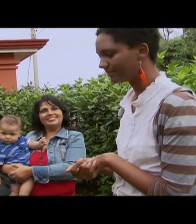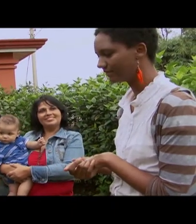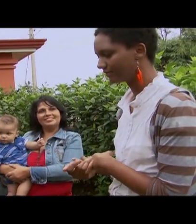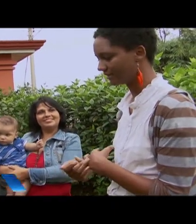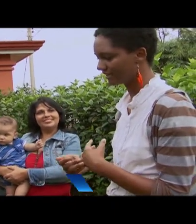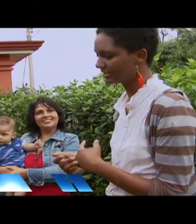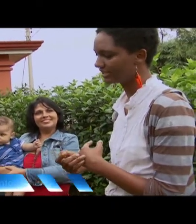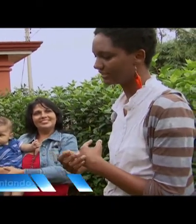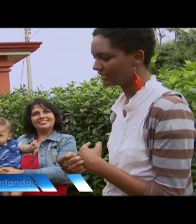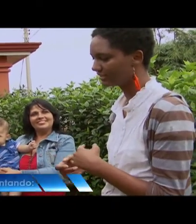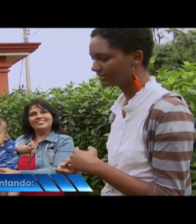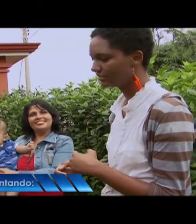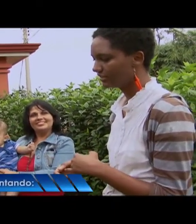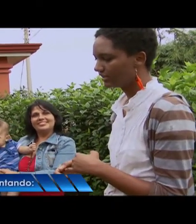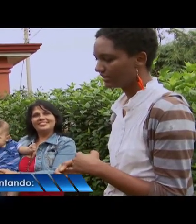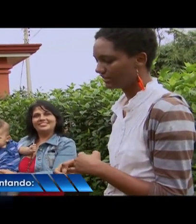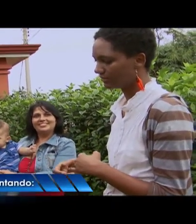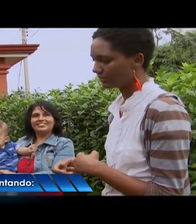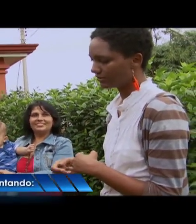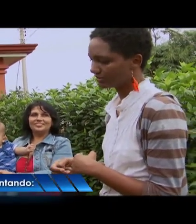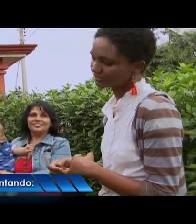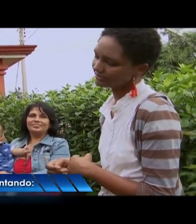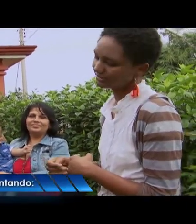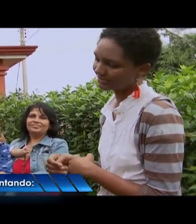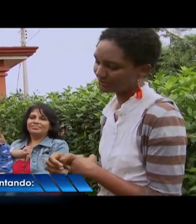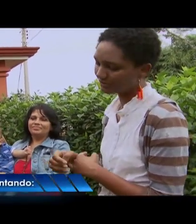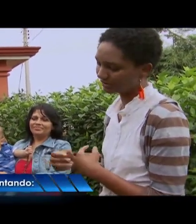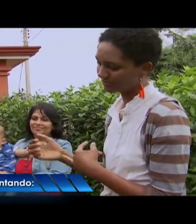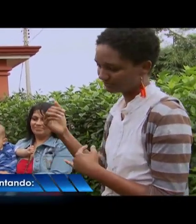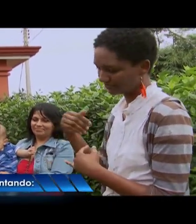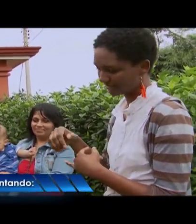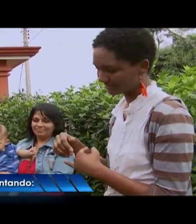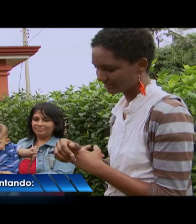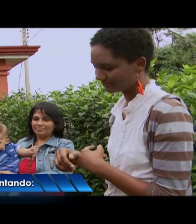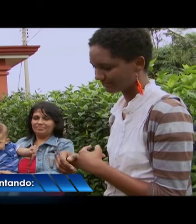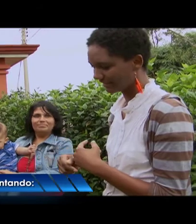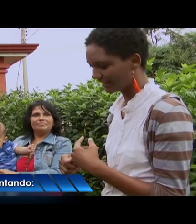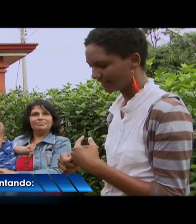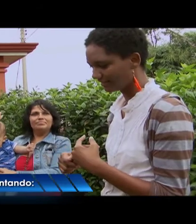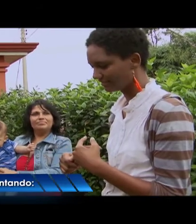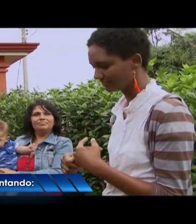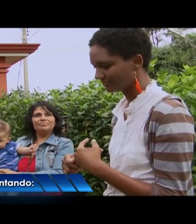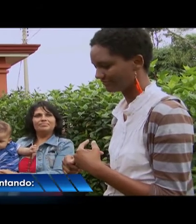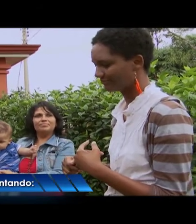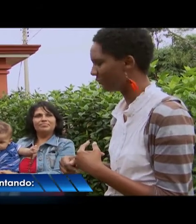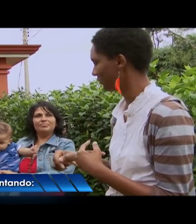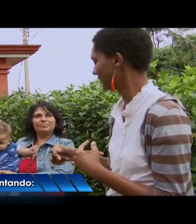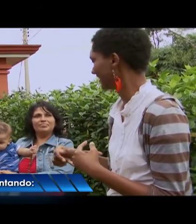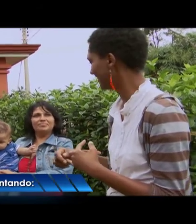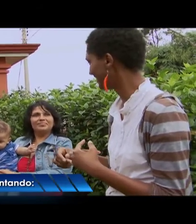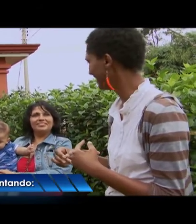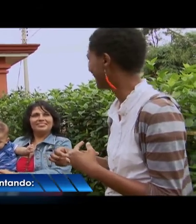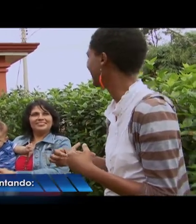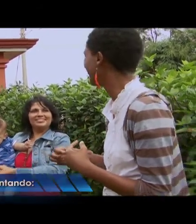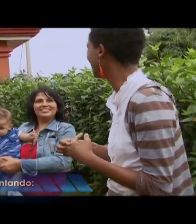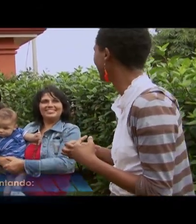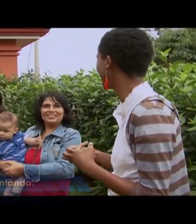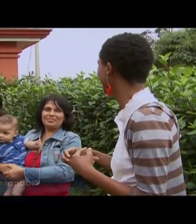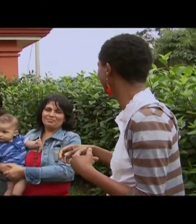divertidas son cuando eran chiquitillas. Y como yo soy un poco más pequeña. No, muy pequeña.